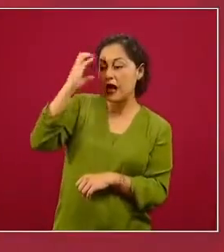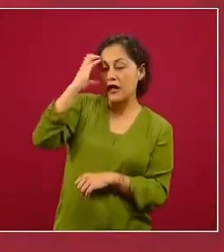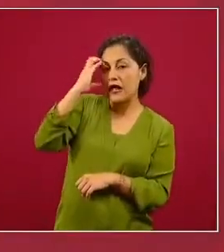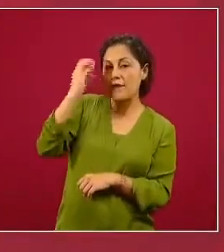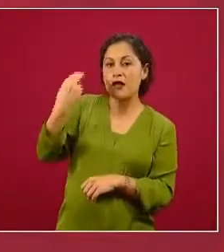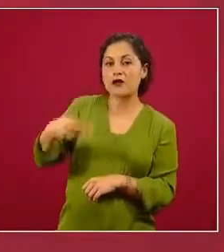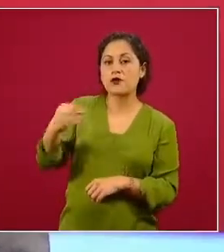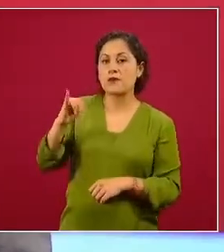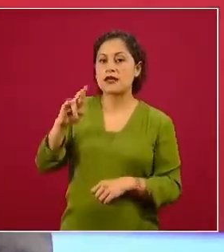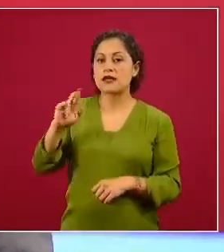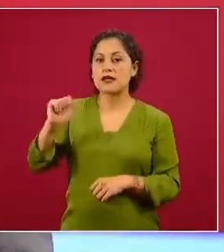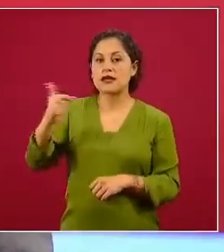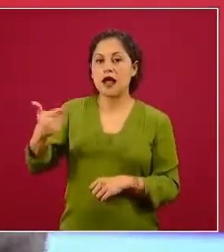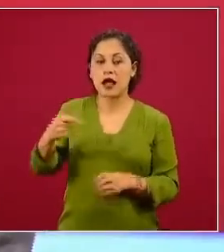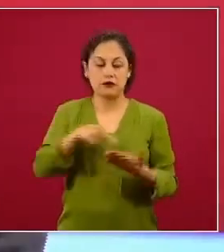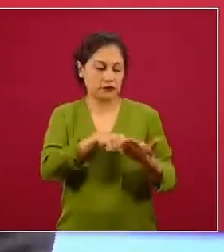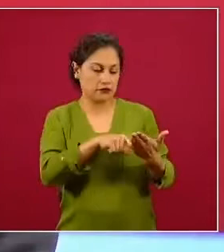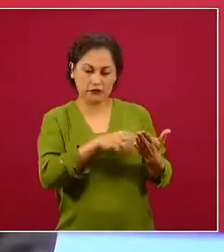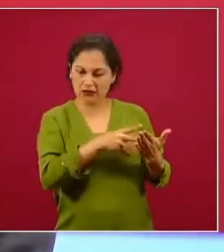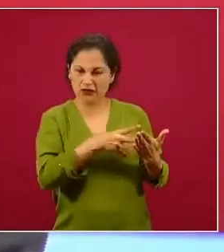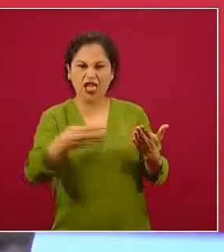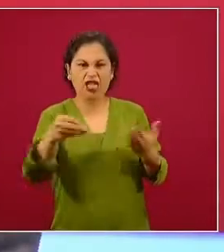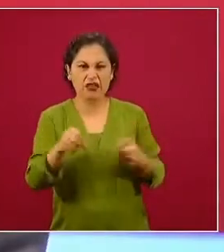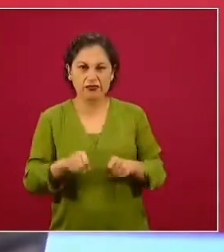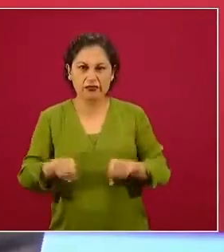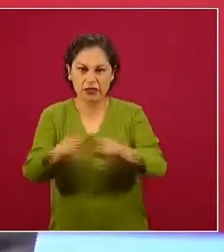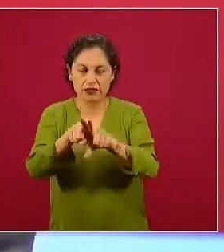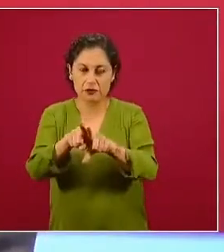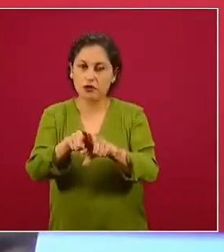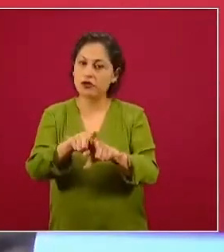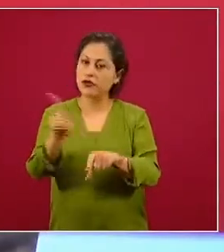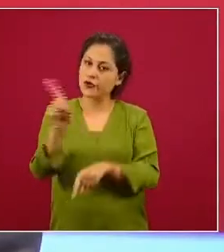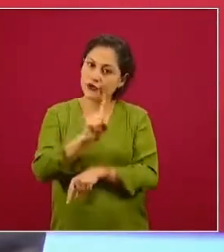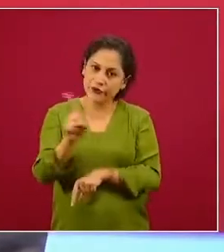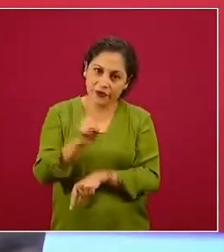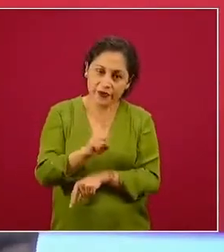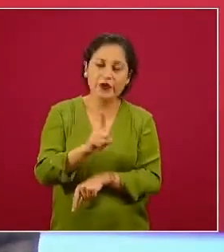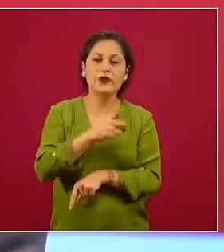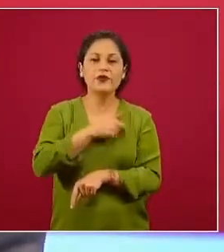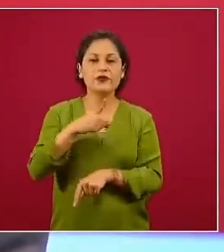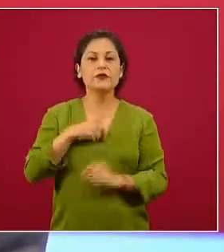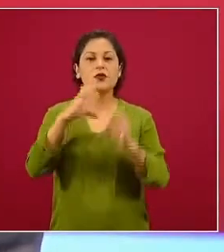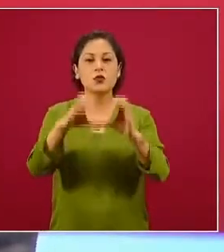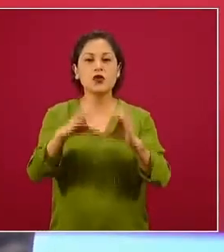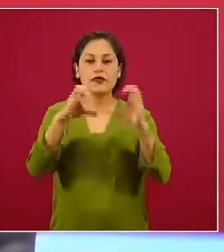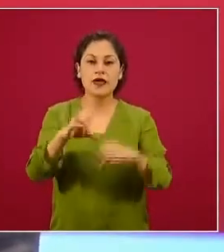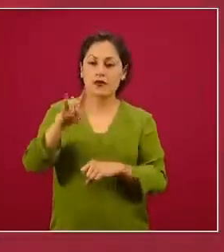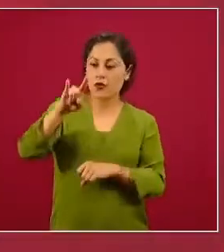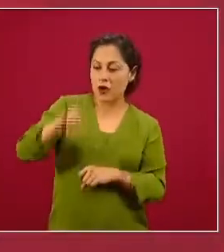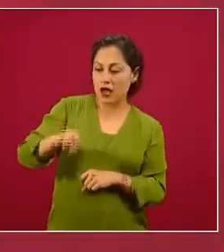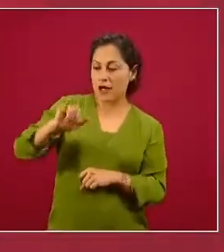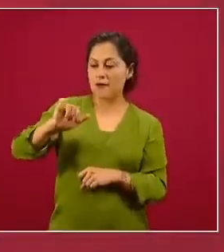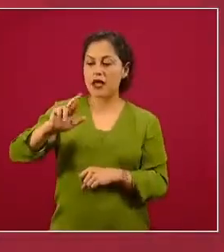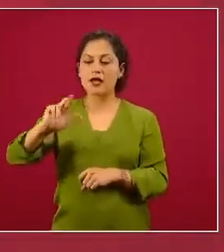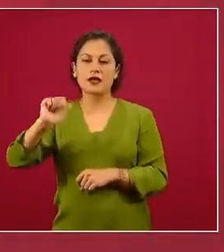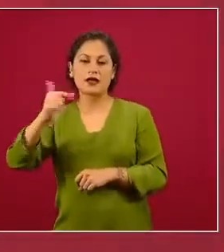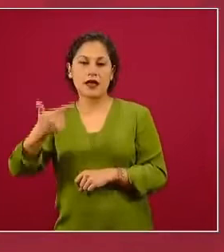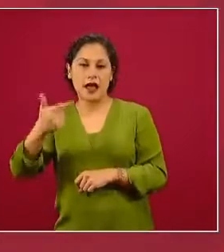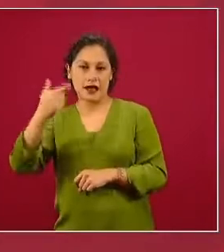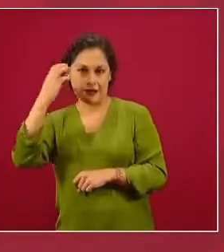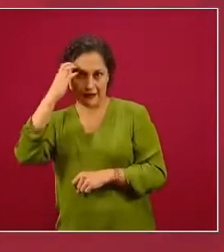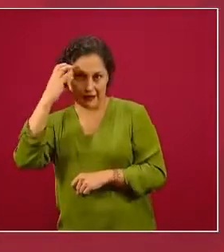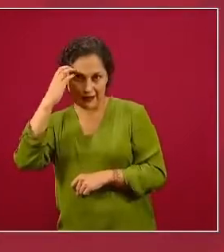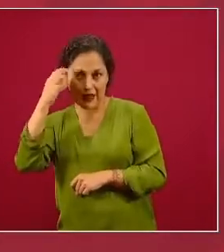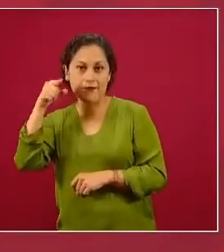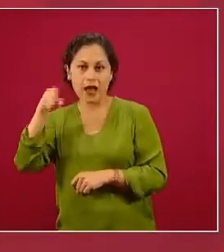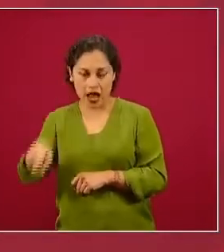puede registrar cualquier cama. La cama tiene que ser una cama que está ocupada con un paciente, pero está